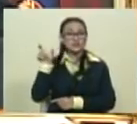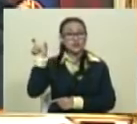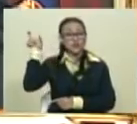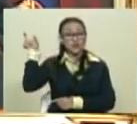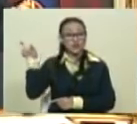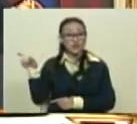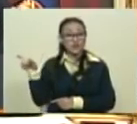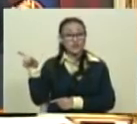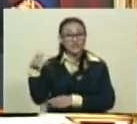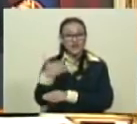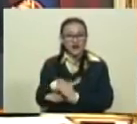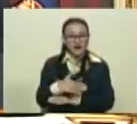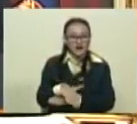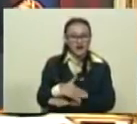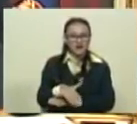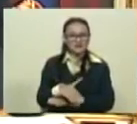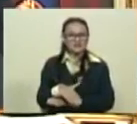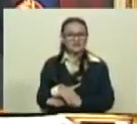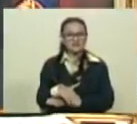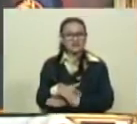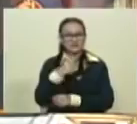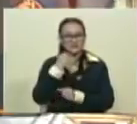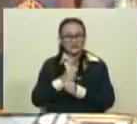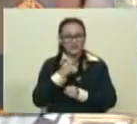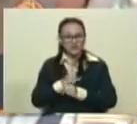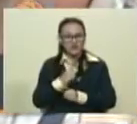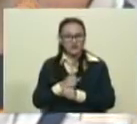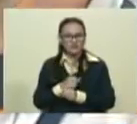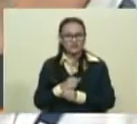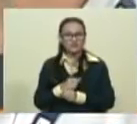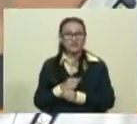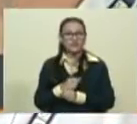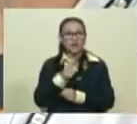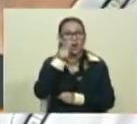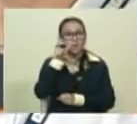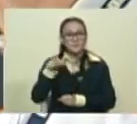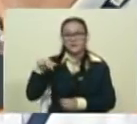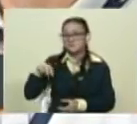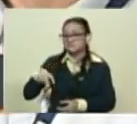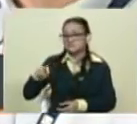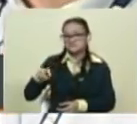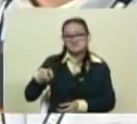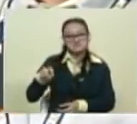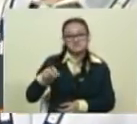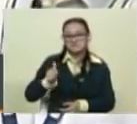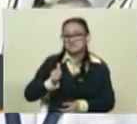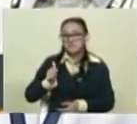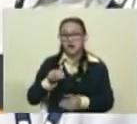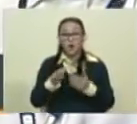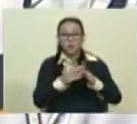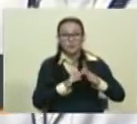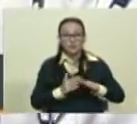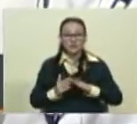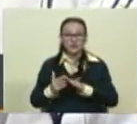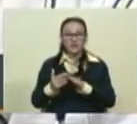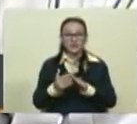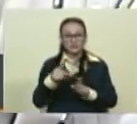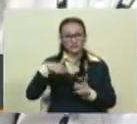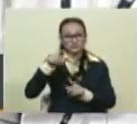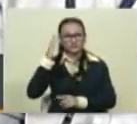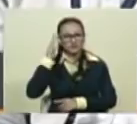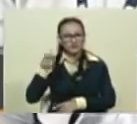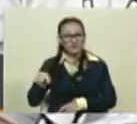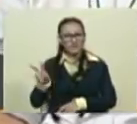Estados Unidos de la calle, el trabajador, el hombre de a pie, la mujer de a pie, las comunidades. Como ustedes saben,